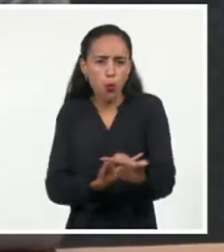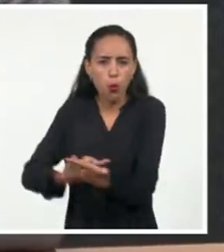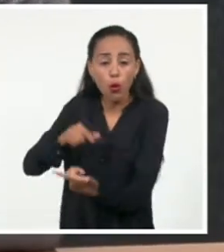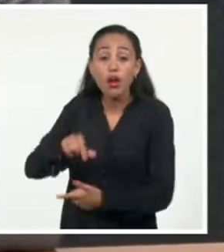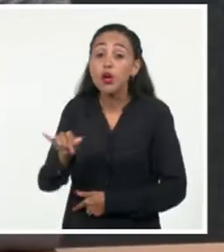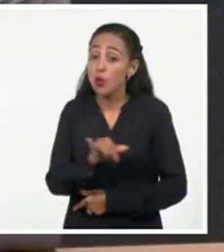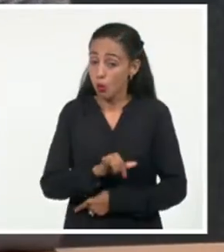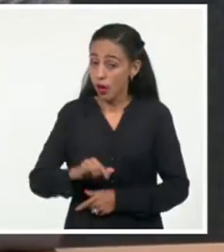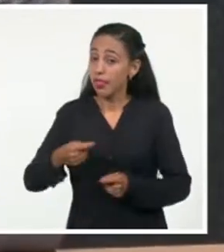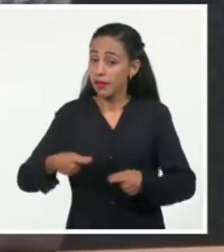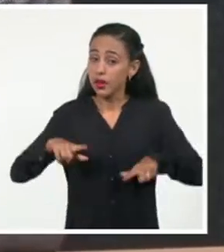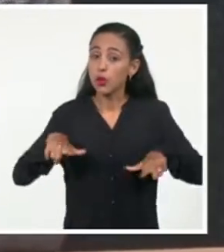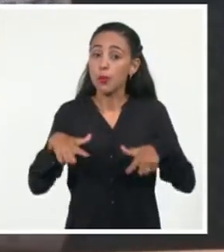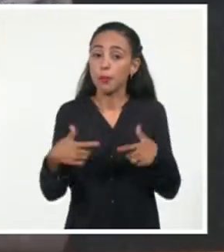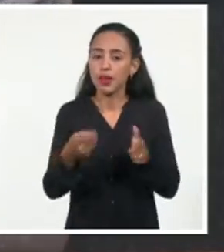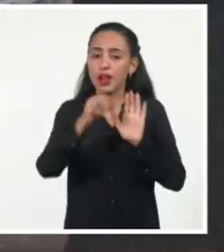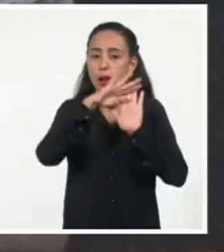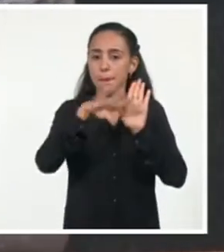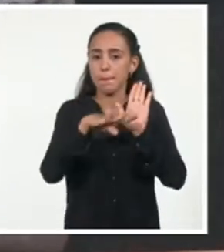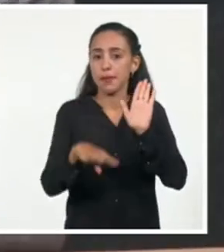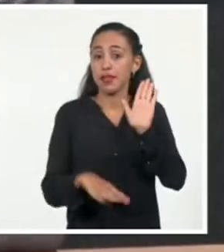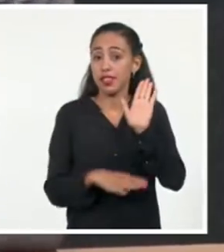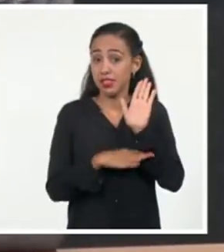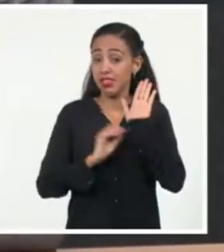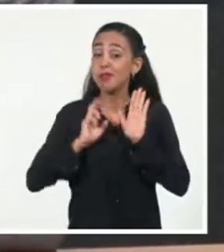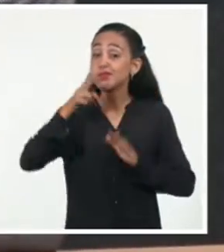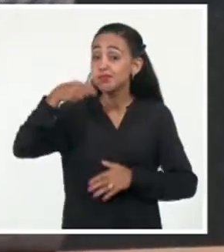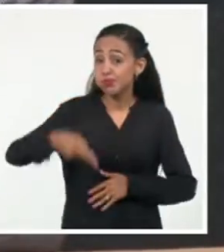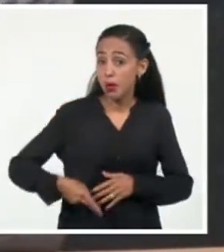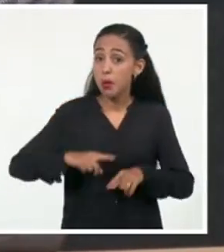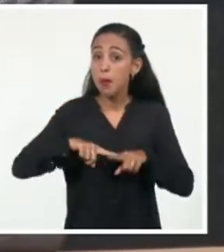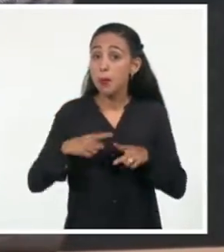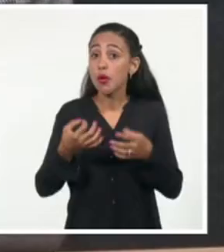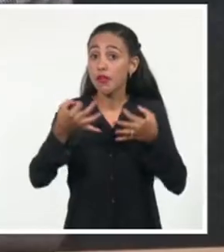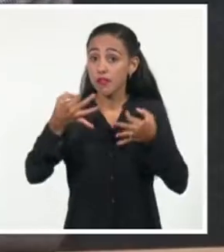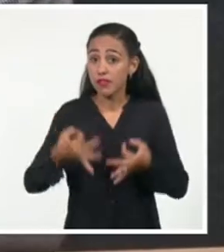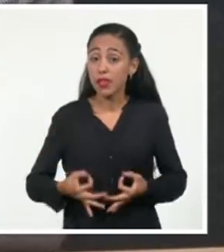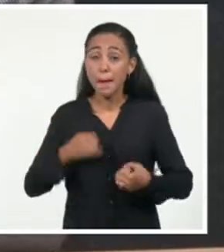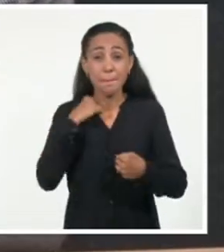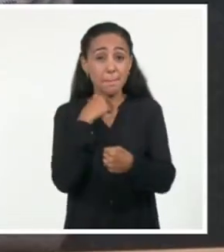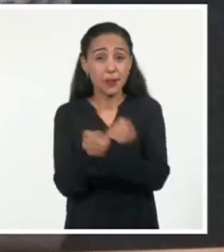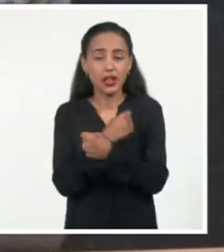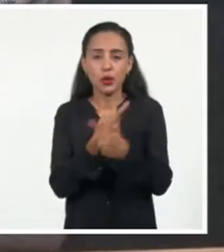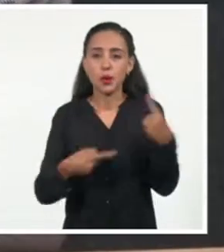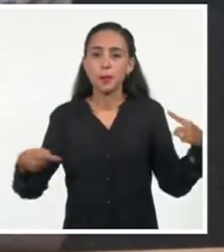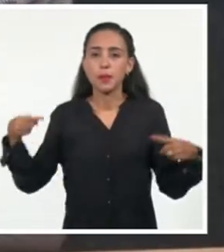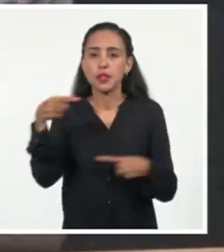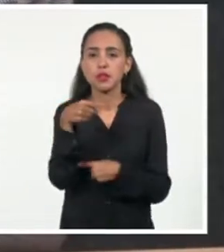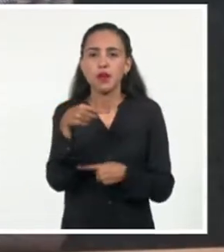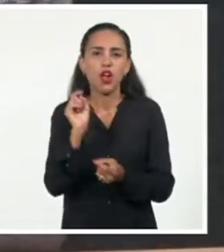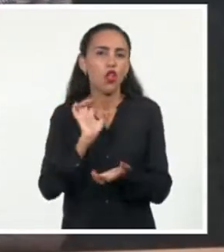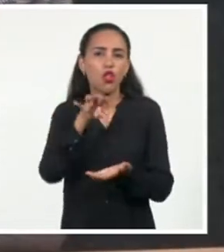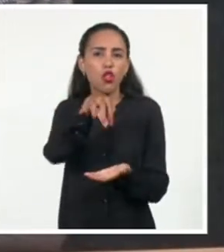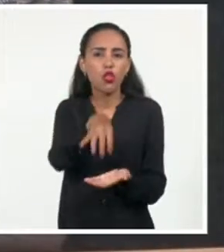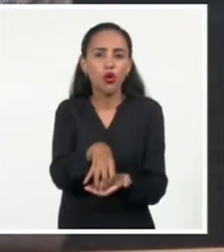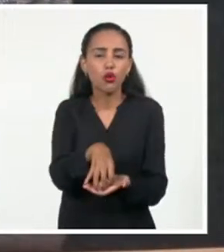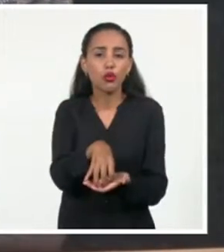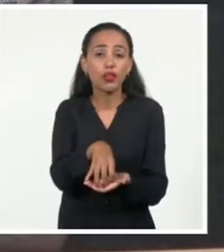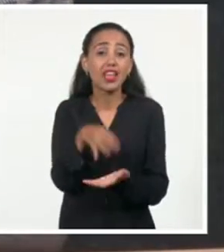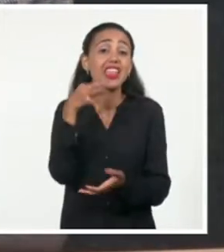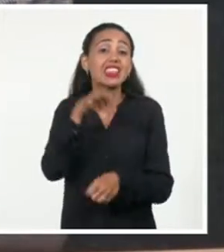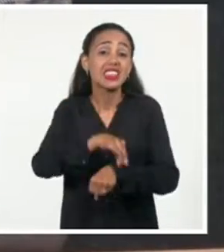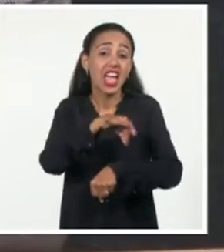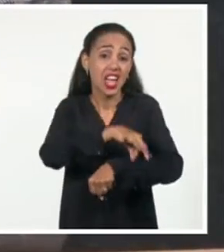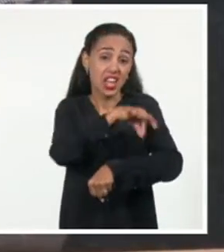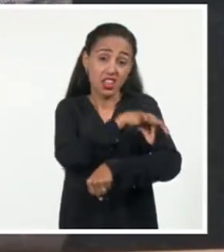medidas que están establecidas, porque realmente hoy los peligros principales los tenemos concentrados en el dengue